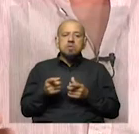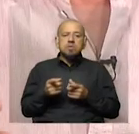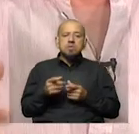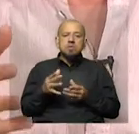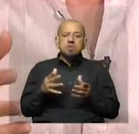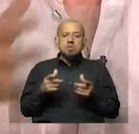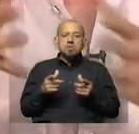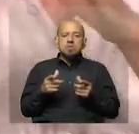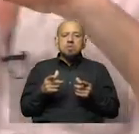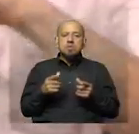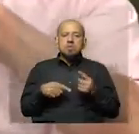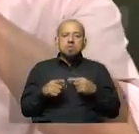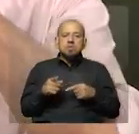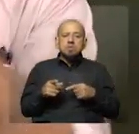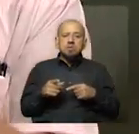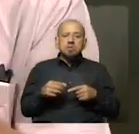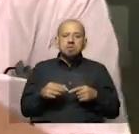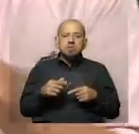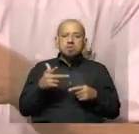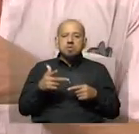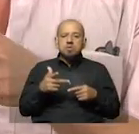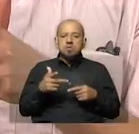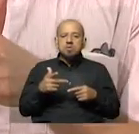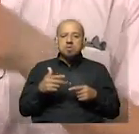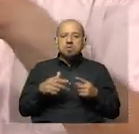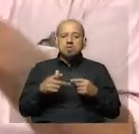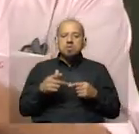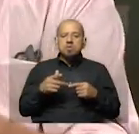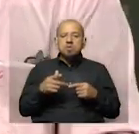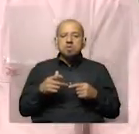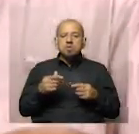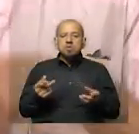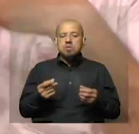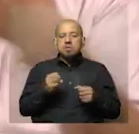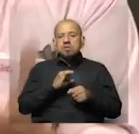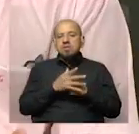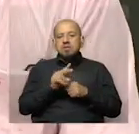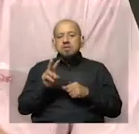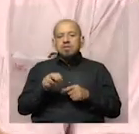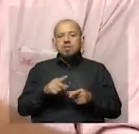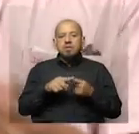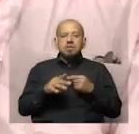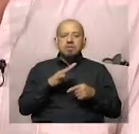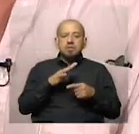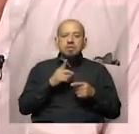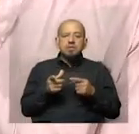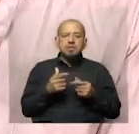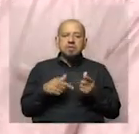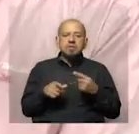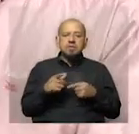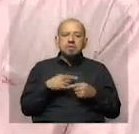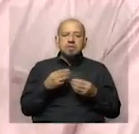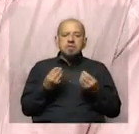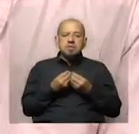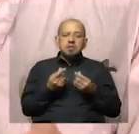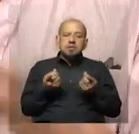ver con eso, con que, o sea, los cultivos de hortalizas de hoja son de los más sensibles, claro, inmediatamente muestran, tienen necesidades de riego muy,